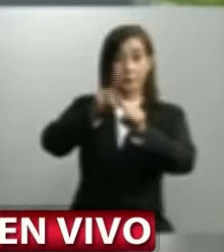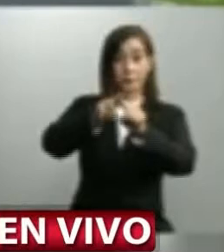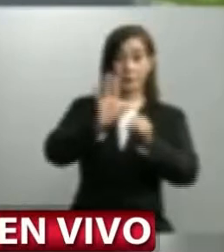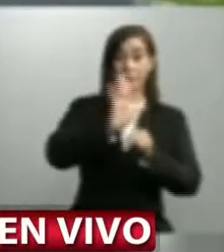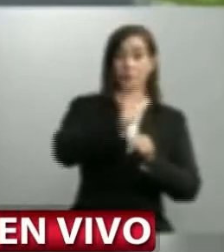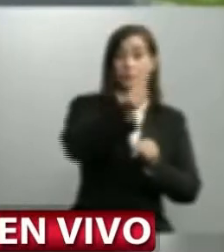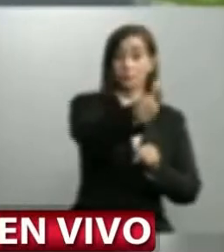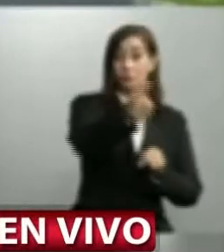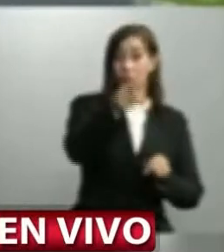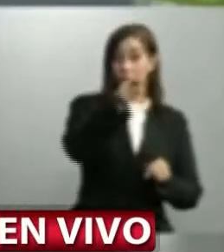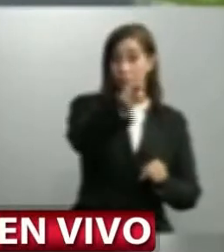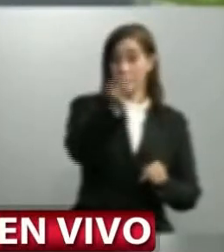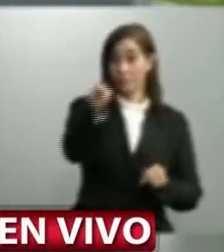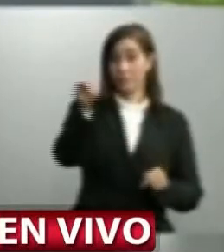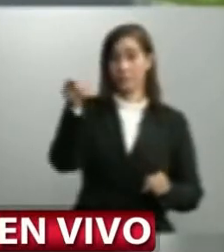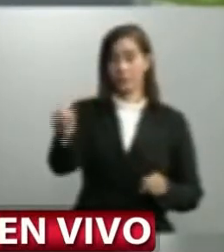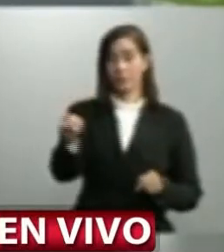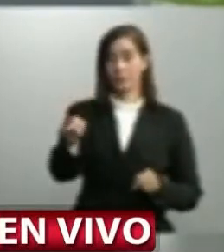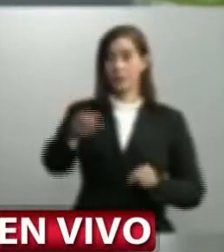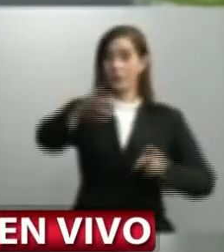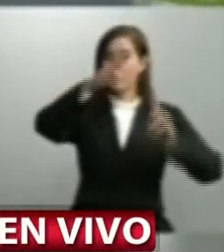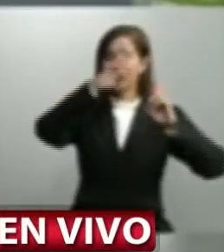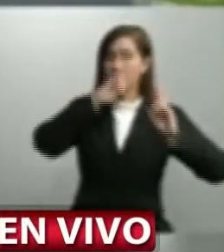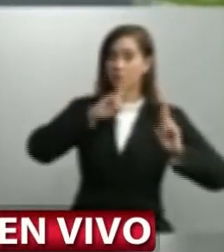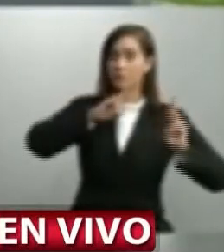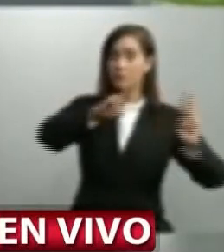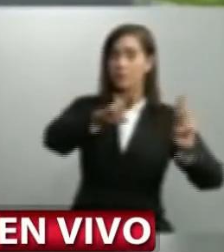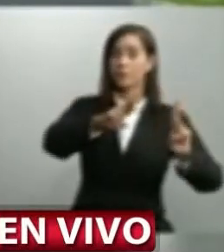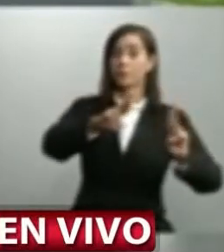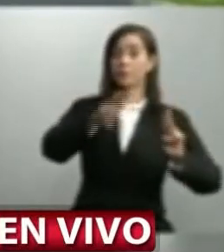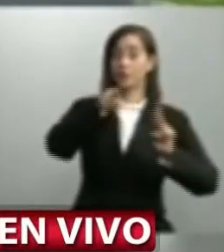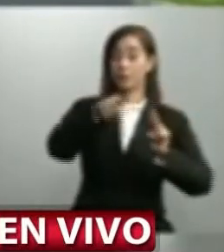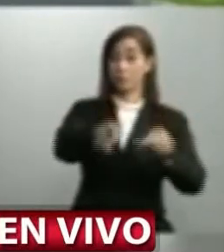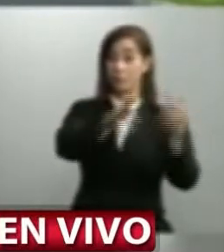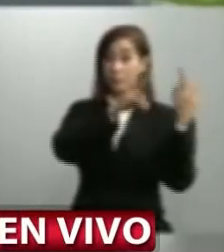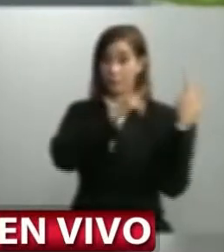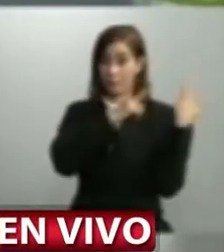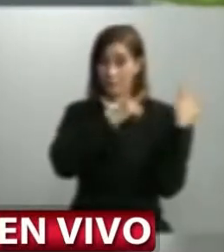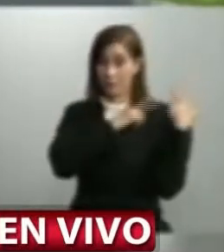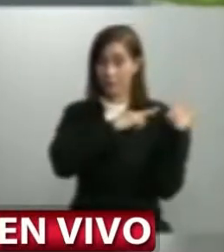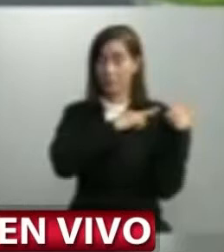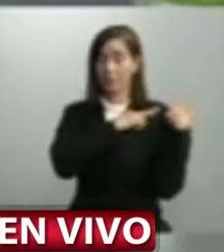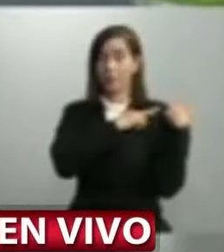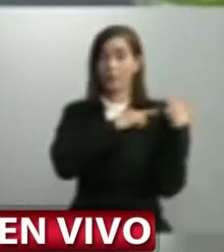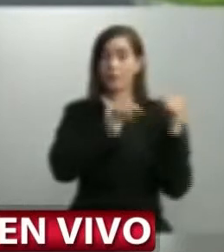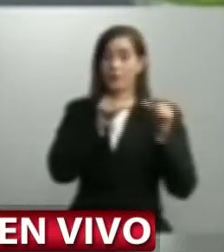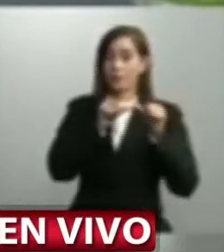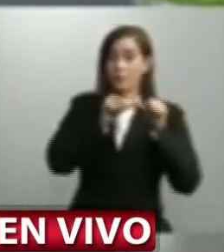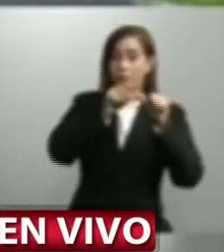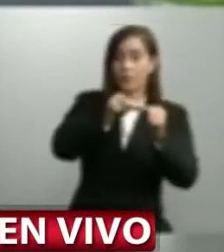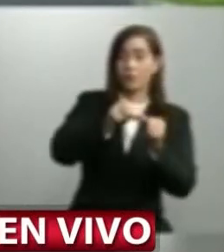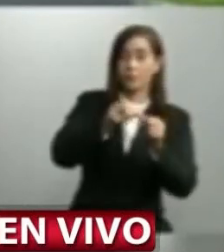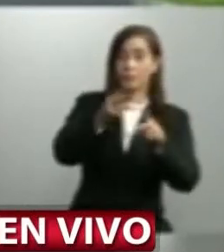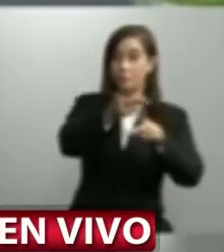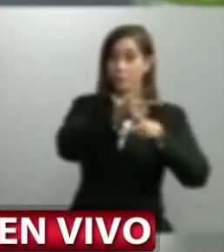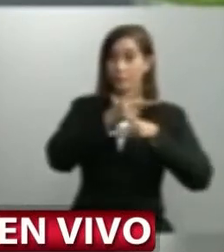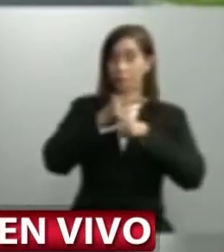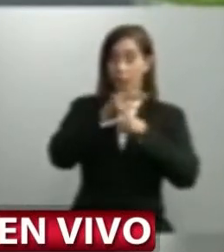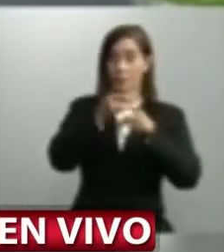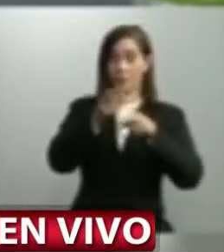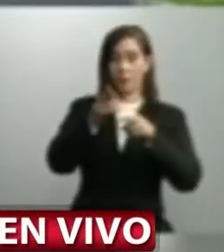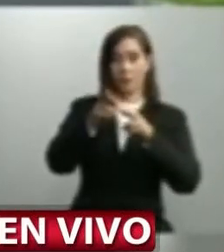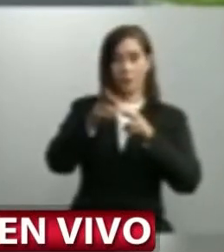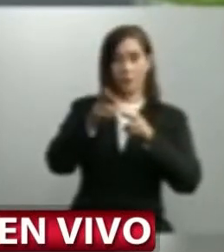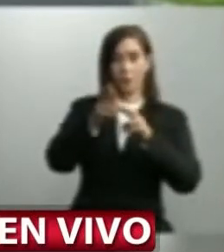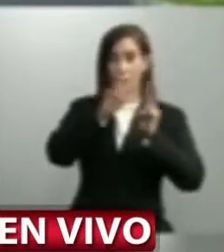ciudadano, de su capacidad para mantener las medidas de higiene y de protección, y